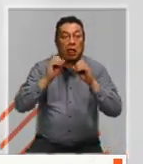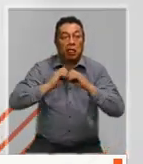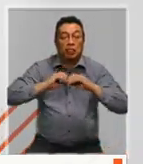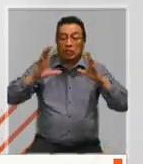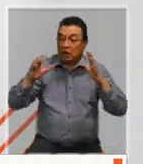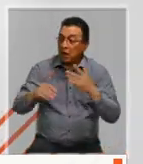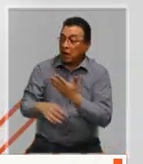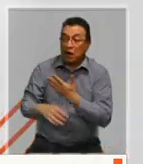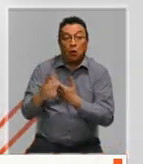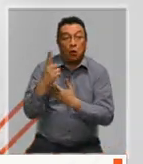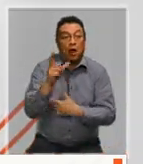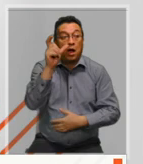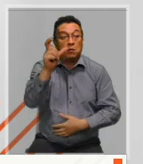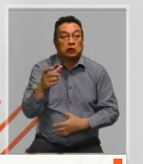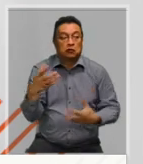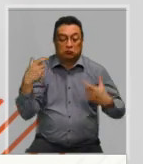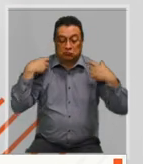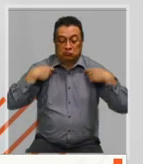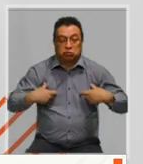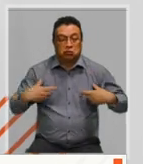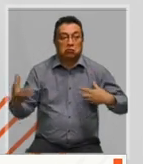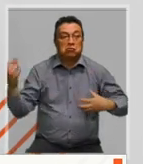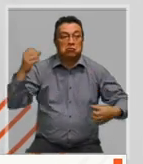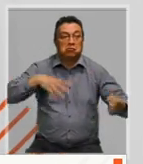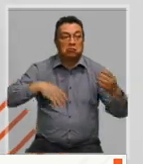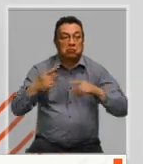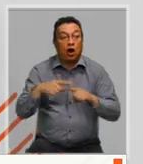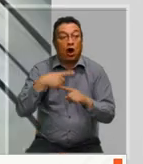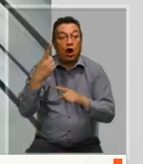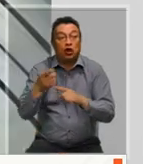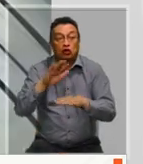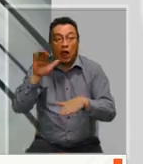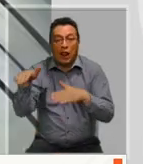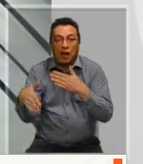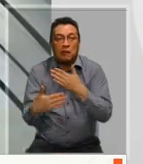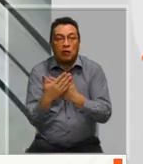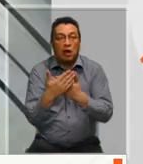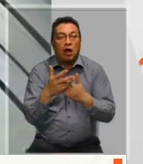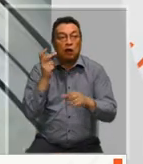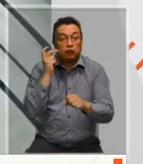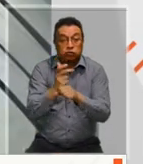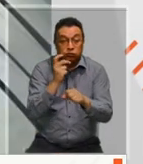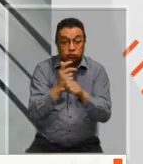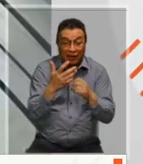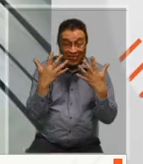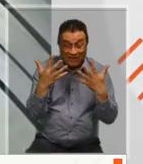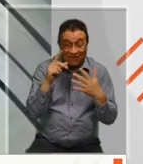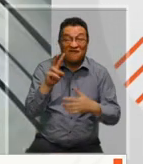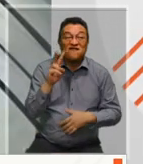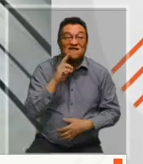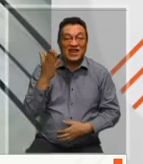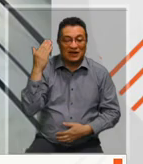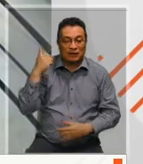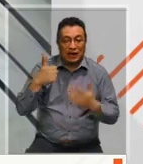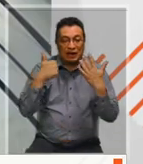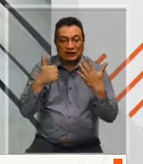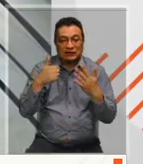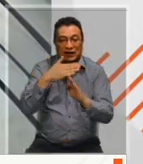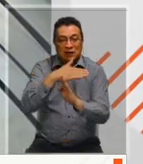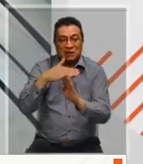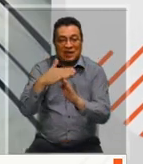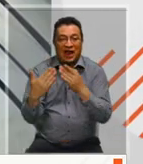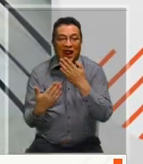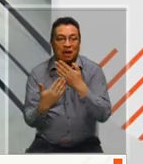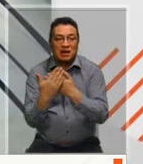solo una persona cargada de bolsos otros en la madrugada el décimo robo se cumplió este viernes a las 6:30 de la mañana